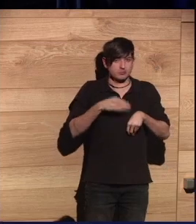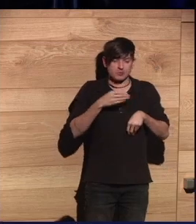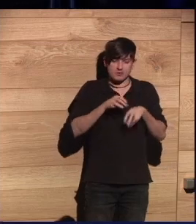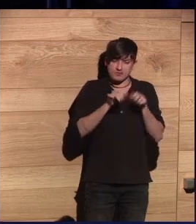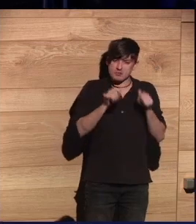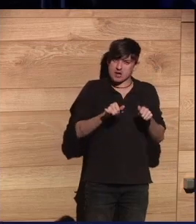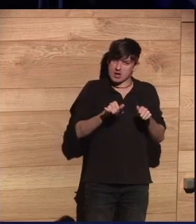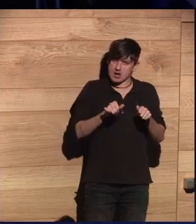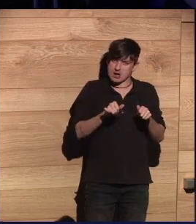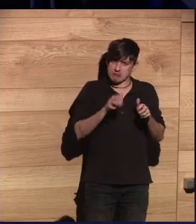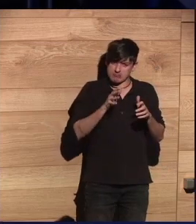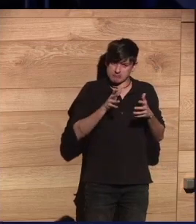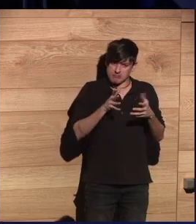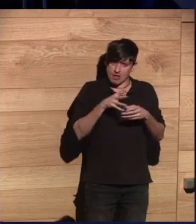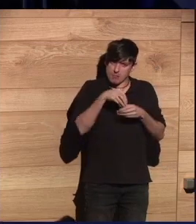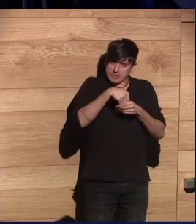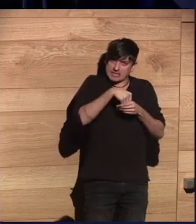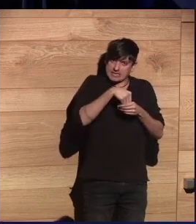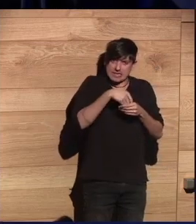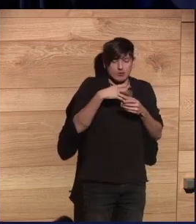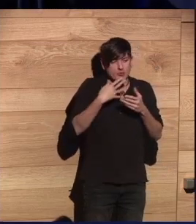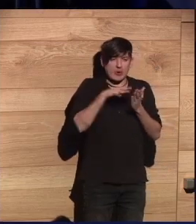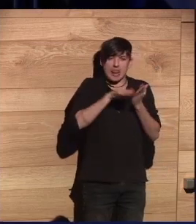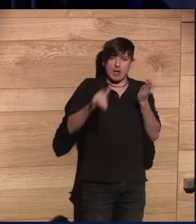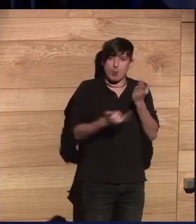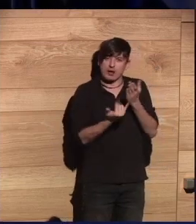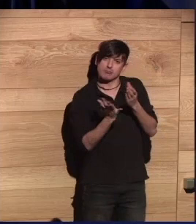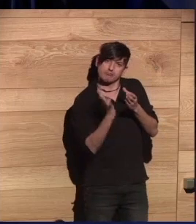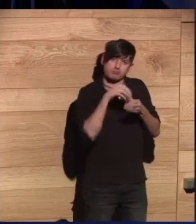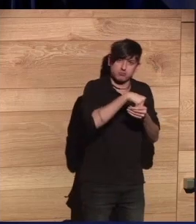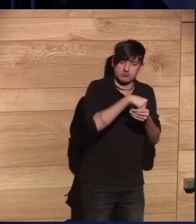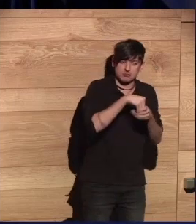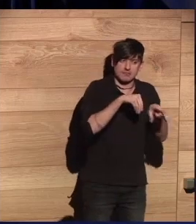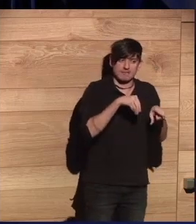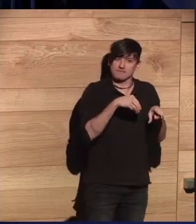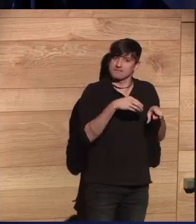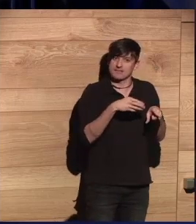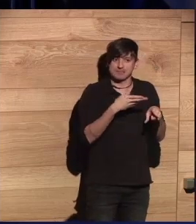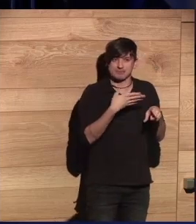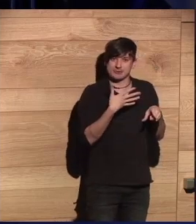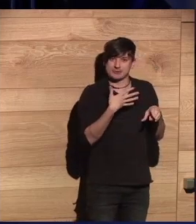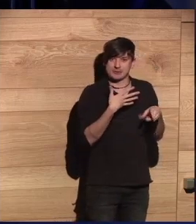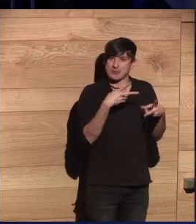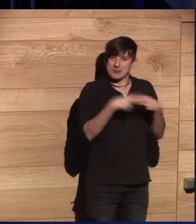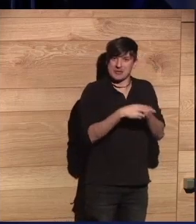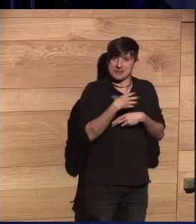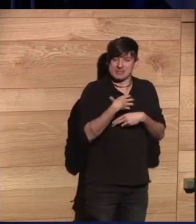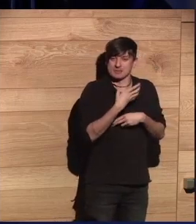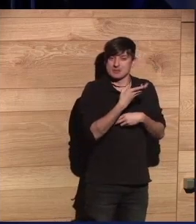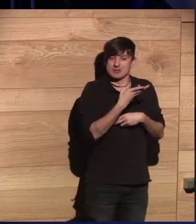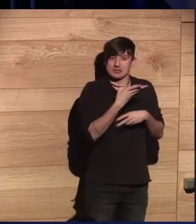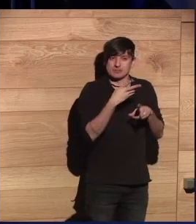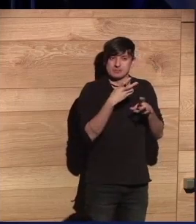más presente el lenguaje. Yo pienso que quizá él no podía evitar también medirse con estos titanes que él